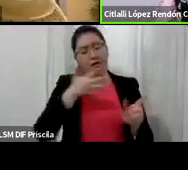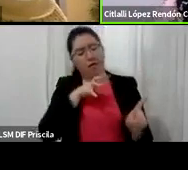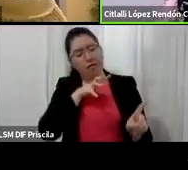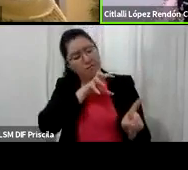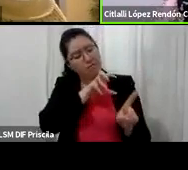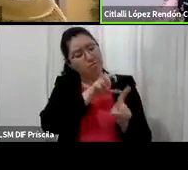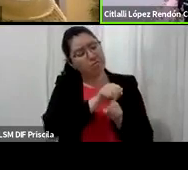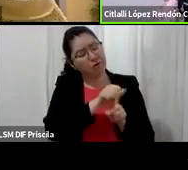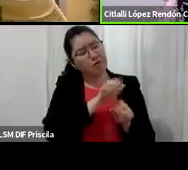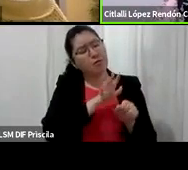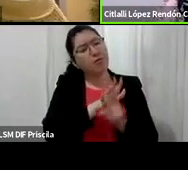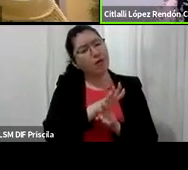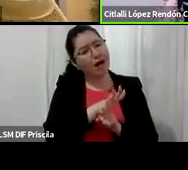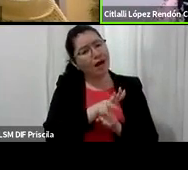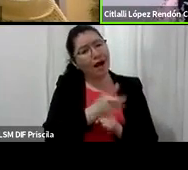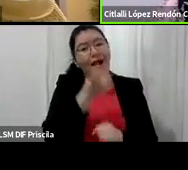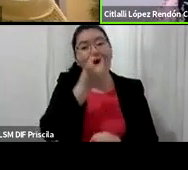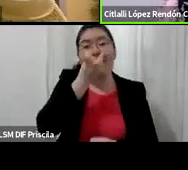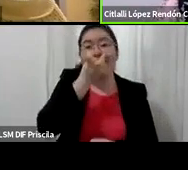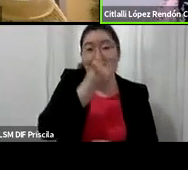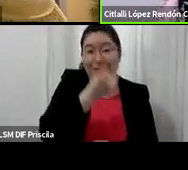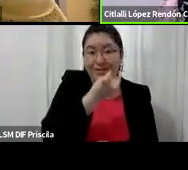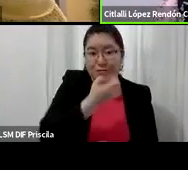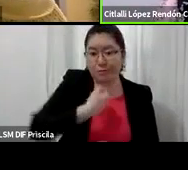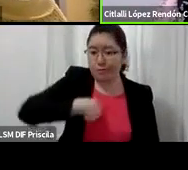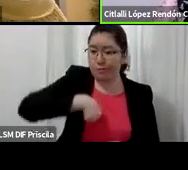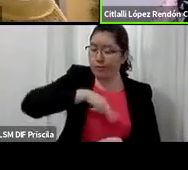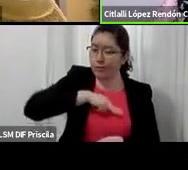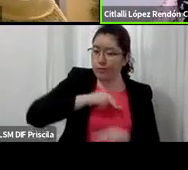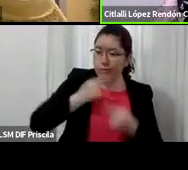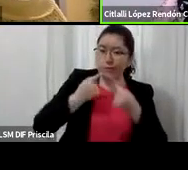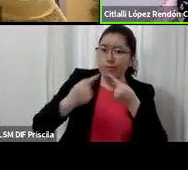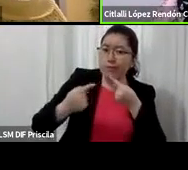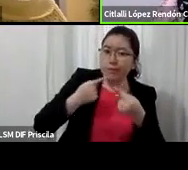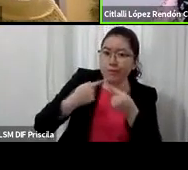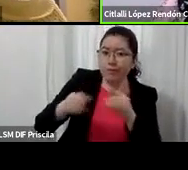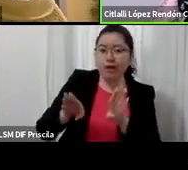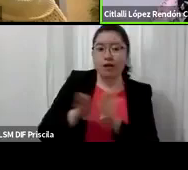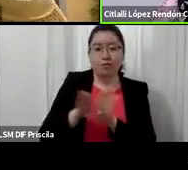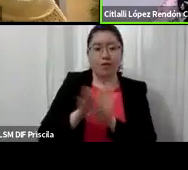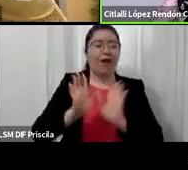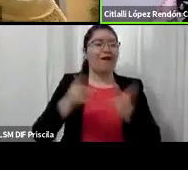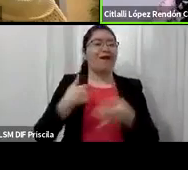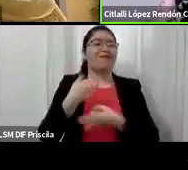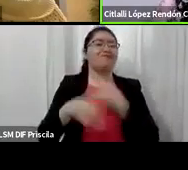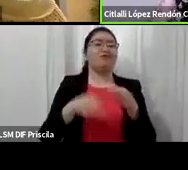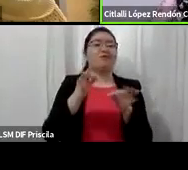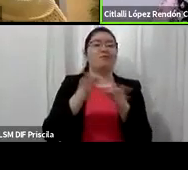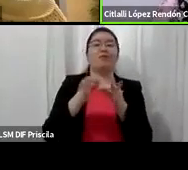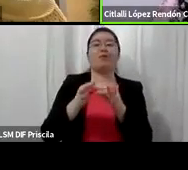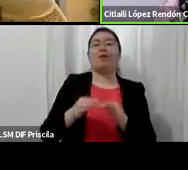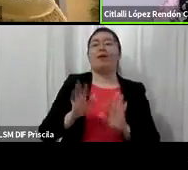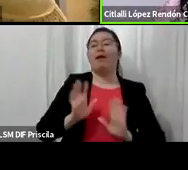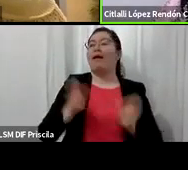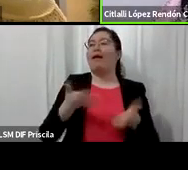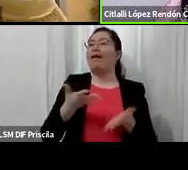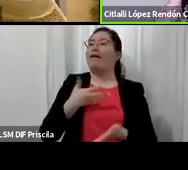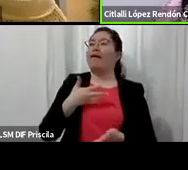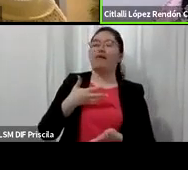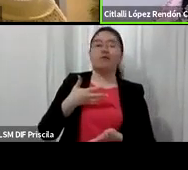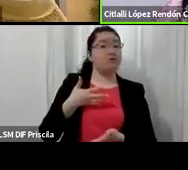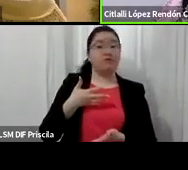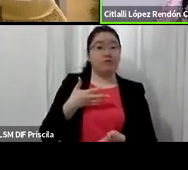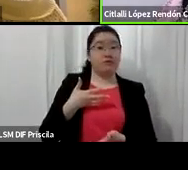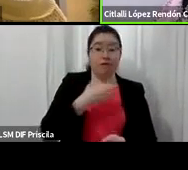y estar constantemente en esta idea de proyecto en donde nada se da por hecho, en donde somos sensibles a nuestras propias